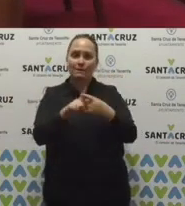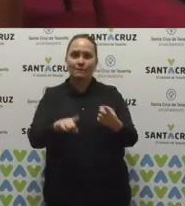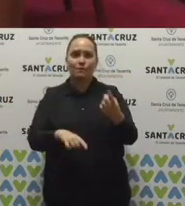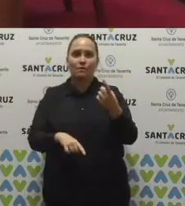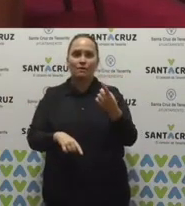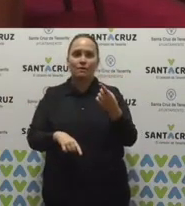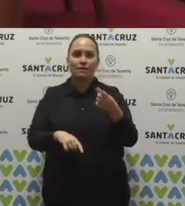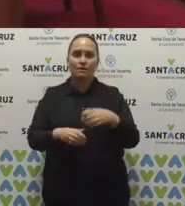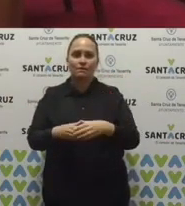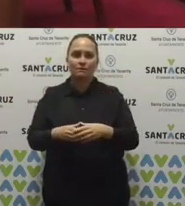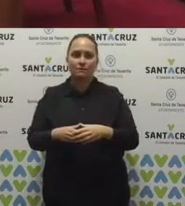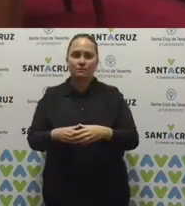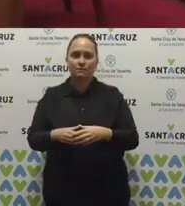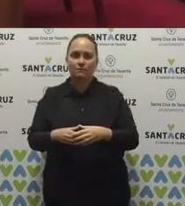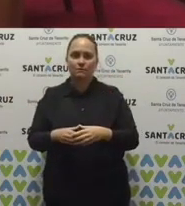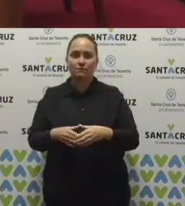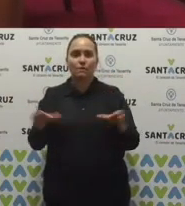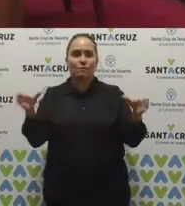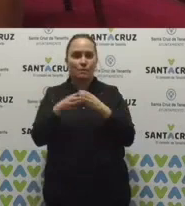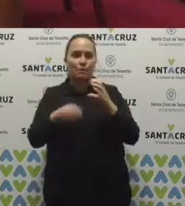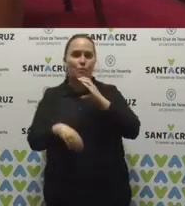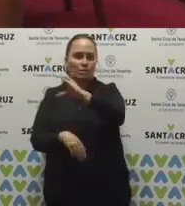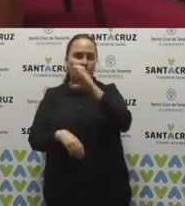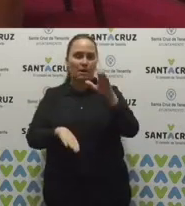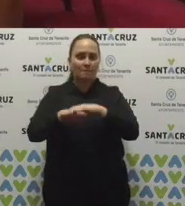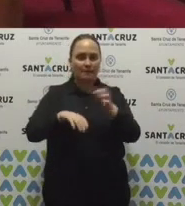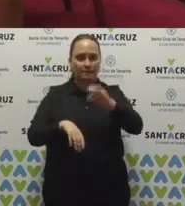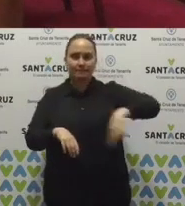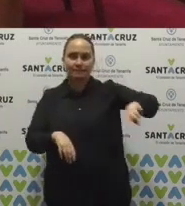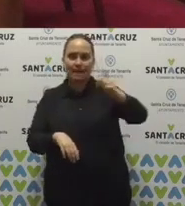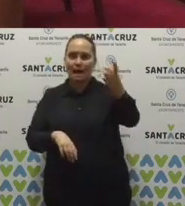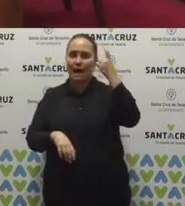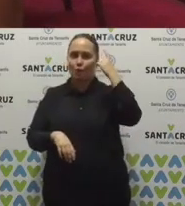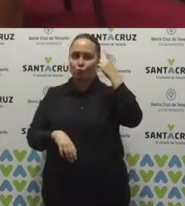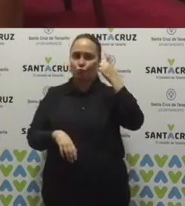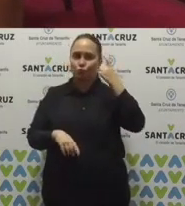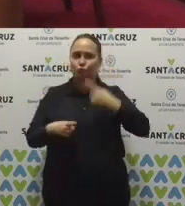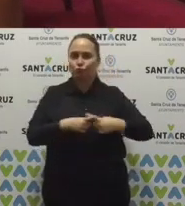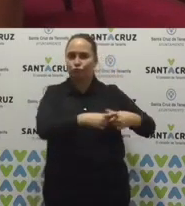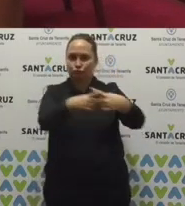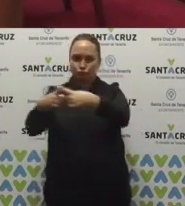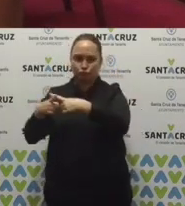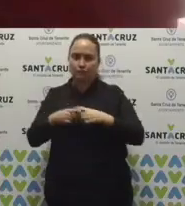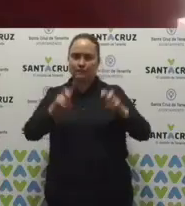expedición de tarjetas de alimento en el comercio local doña inmaculada